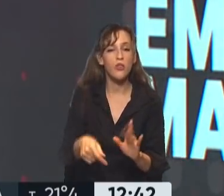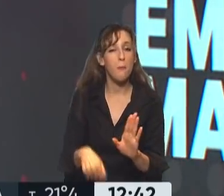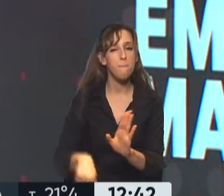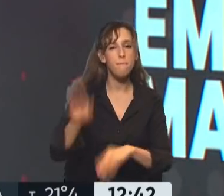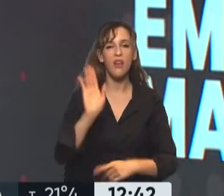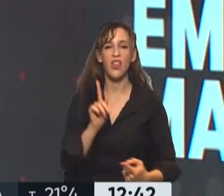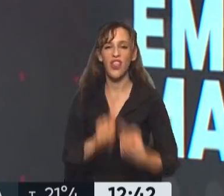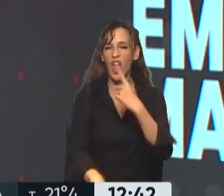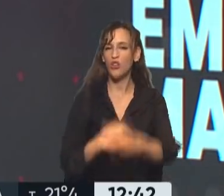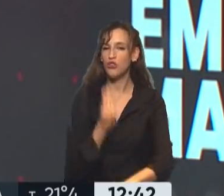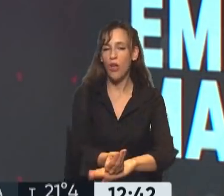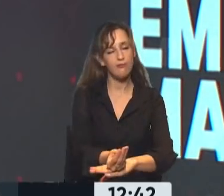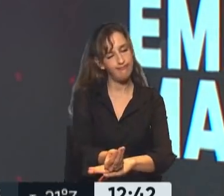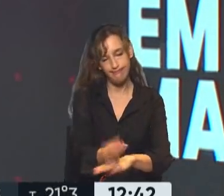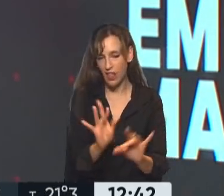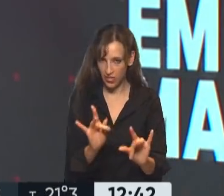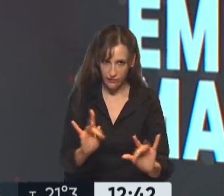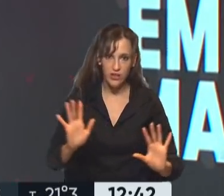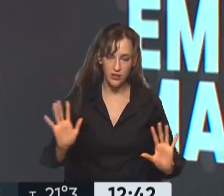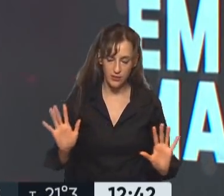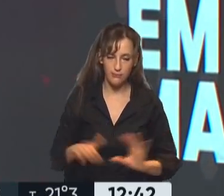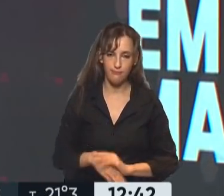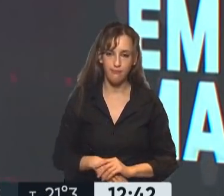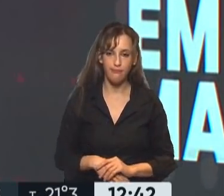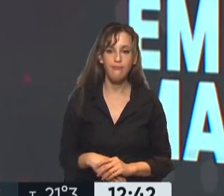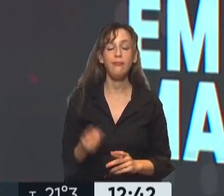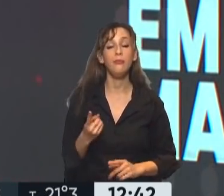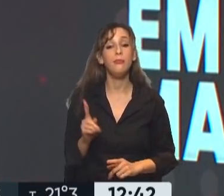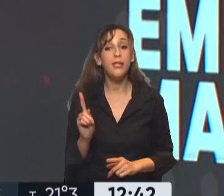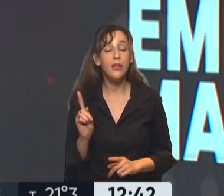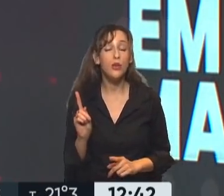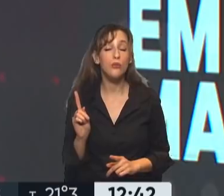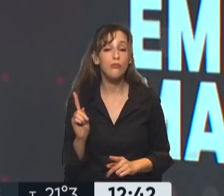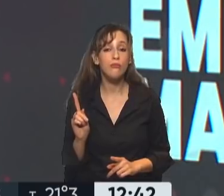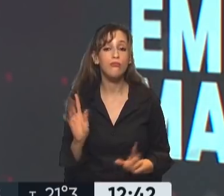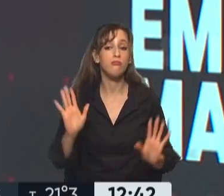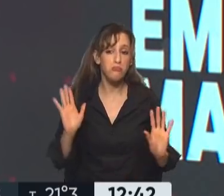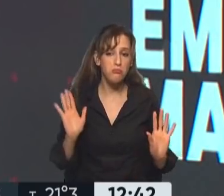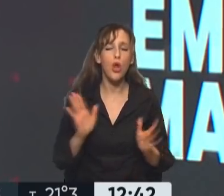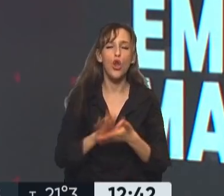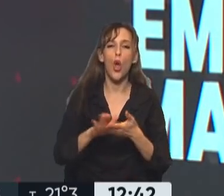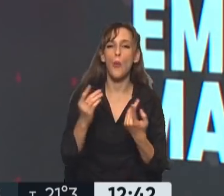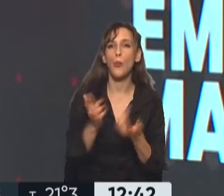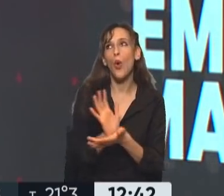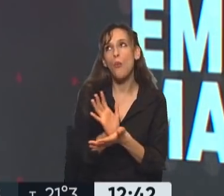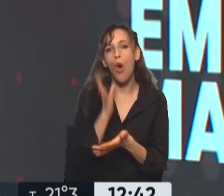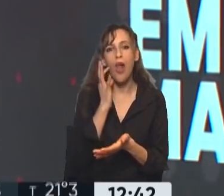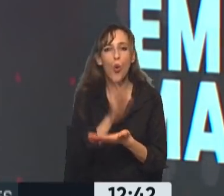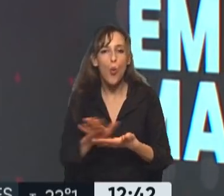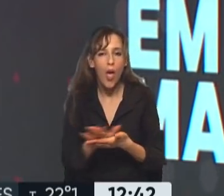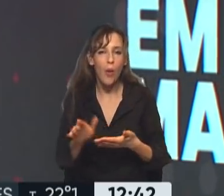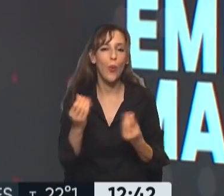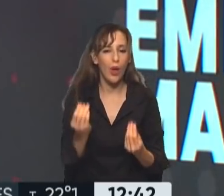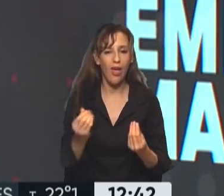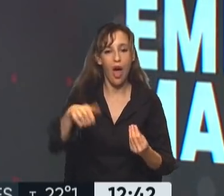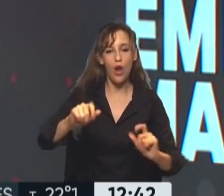instancia. No ha sucedido nunca en la Quinta República. Pero la dificultad que creo que, o la novedad también que podemos ver en este pequeño crecimiento,